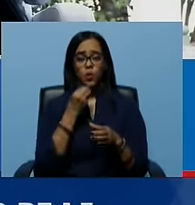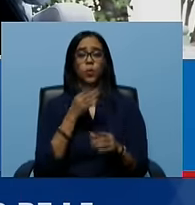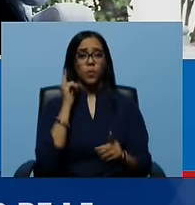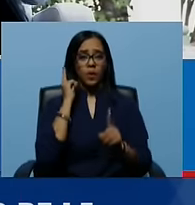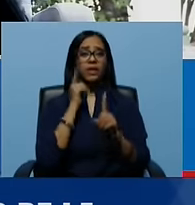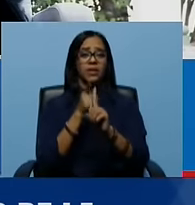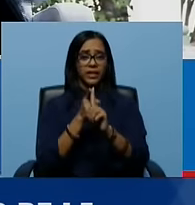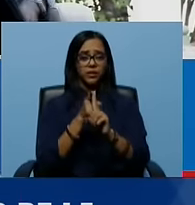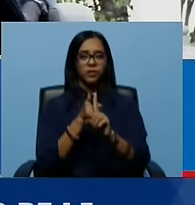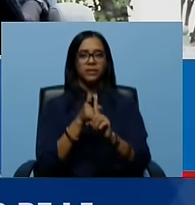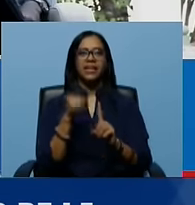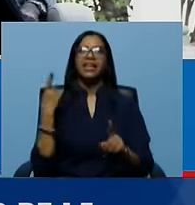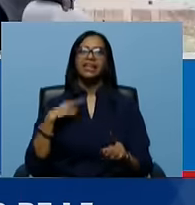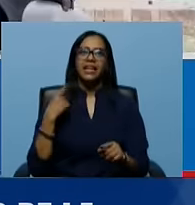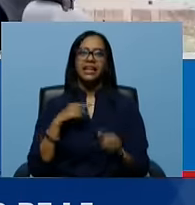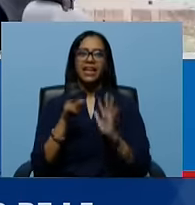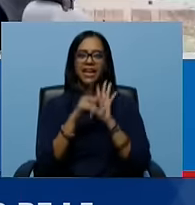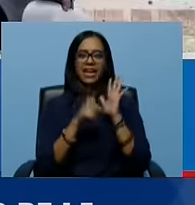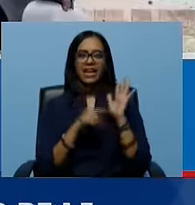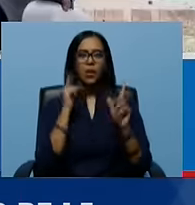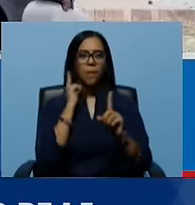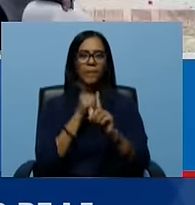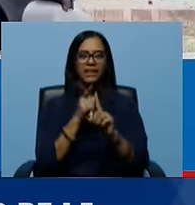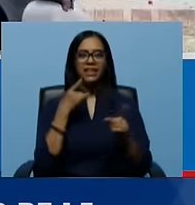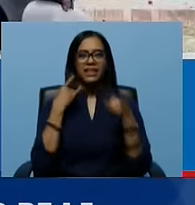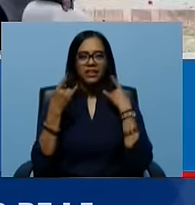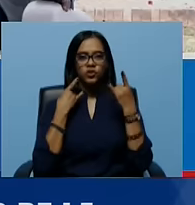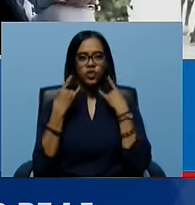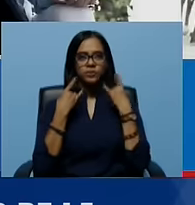Ernesto, tener la agenda concreta de acción